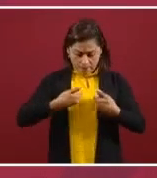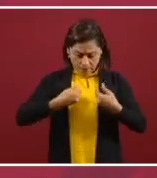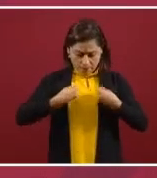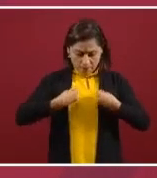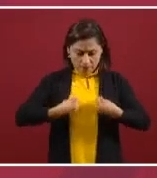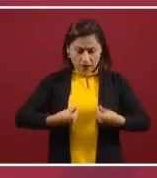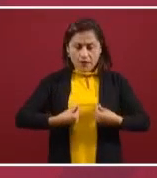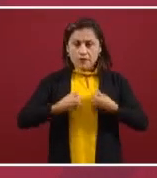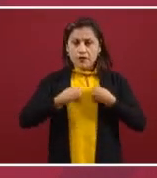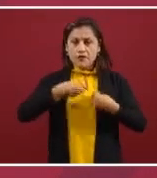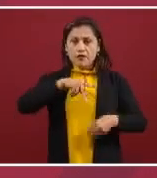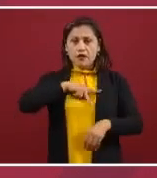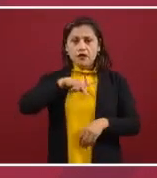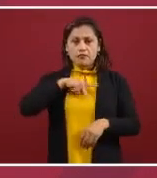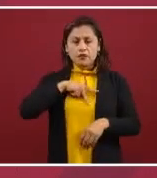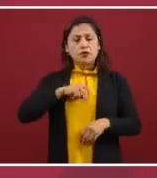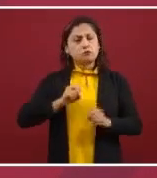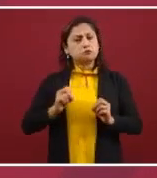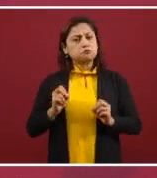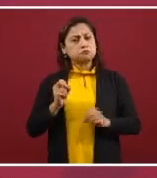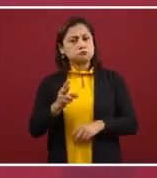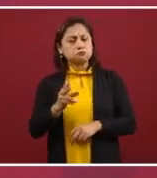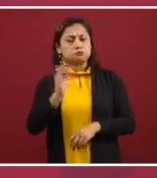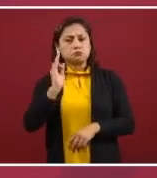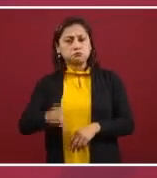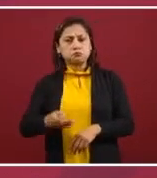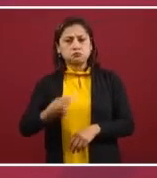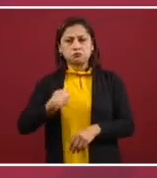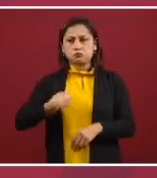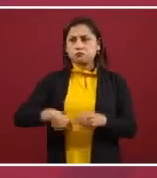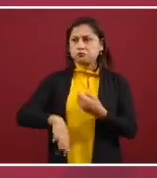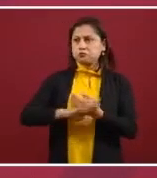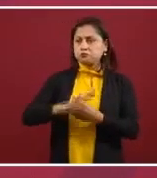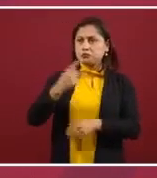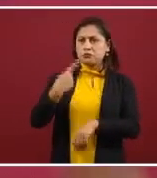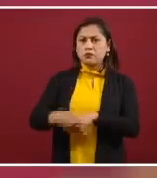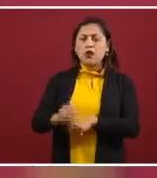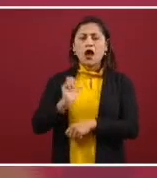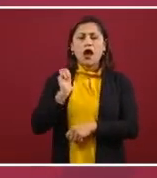pero no tiene el derecho de poner en riesgo la vida de los demás.